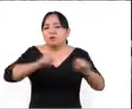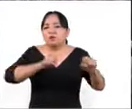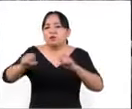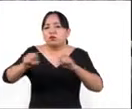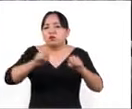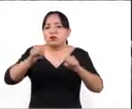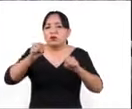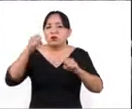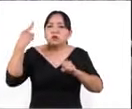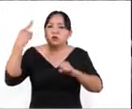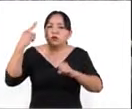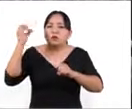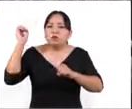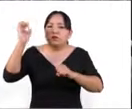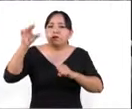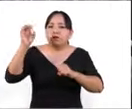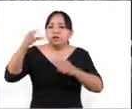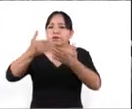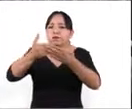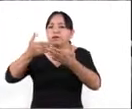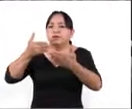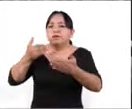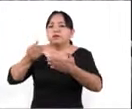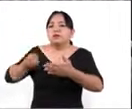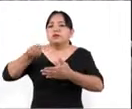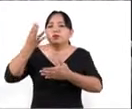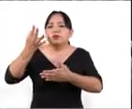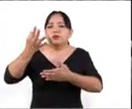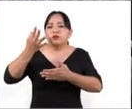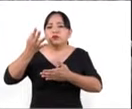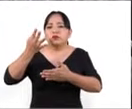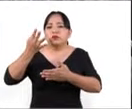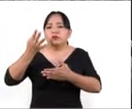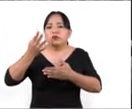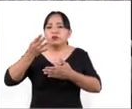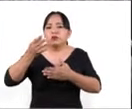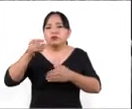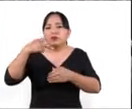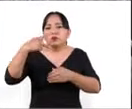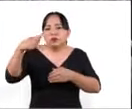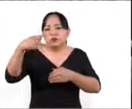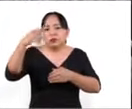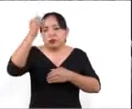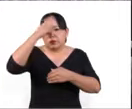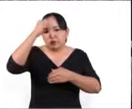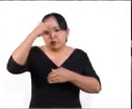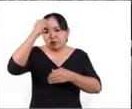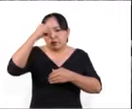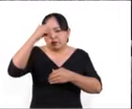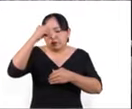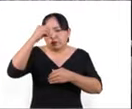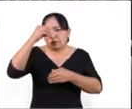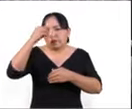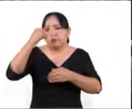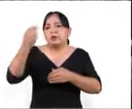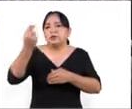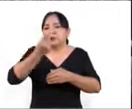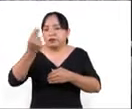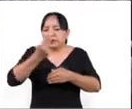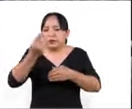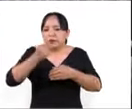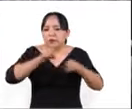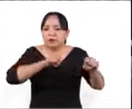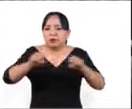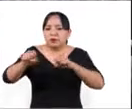sismo? Parece que fue con bastante tiempo. Si nos da una opinión sobre la importancia de hacer estos ejercicios de